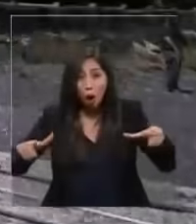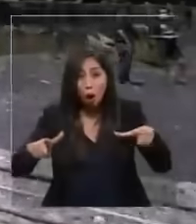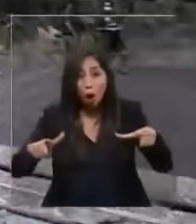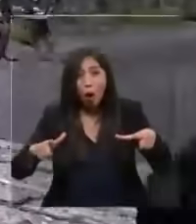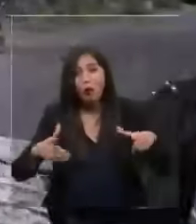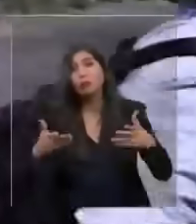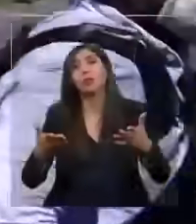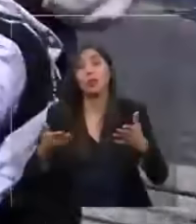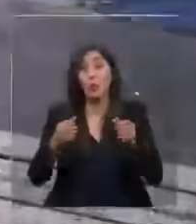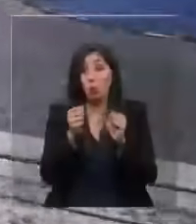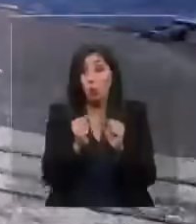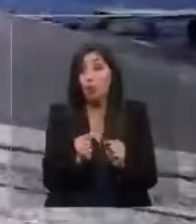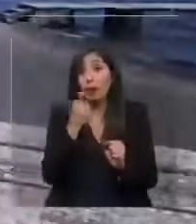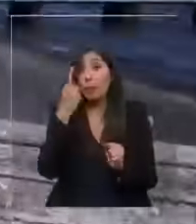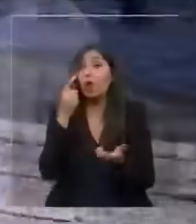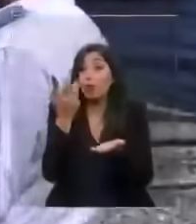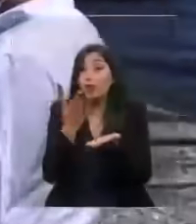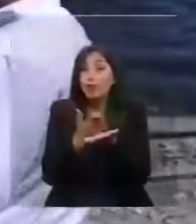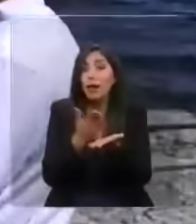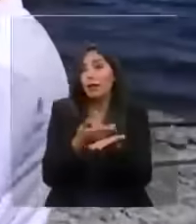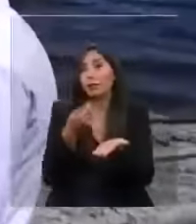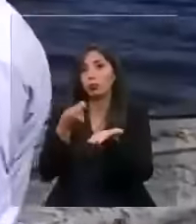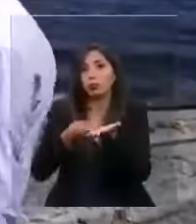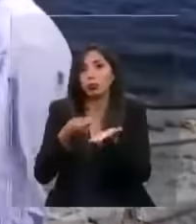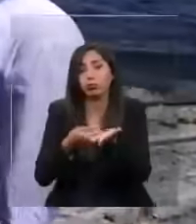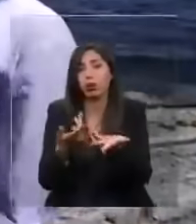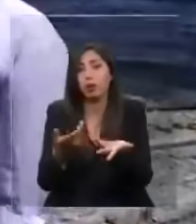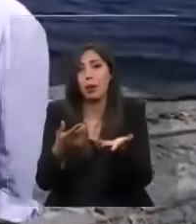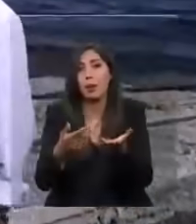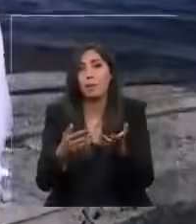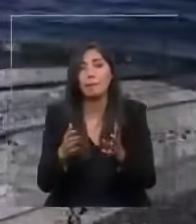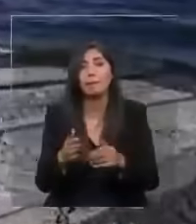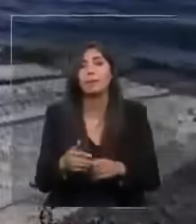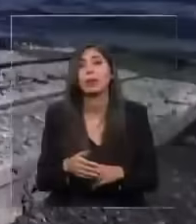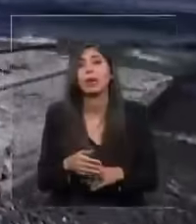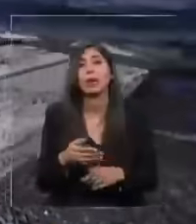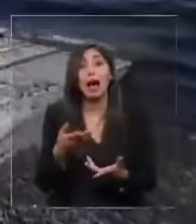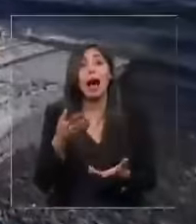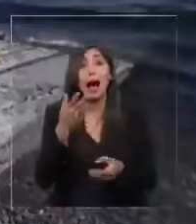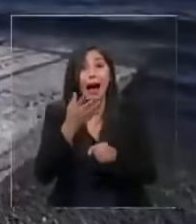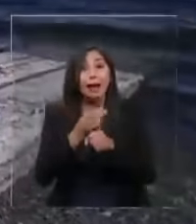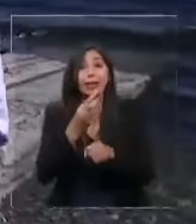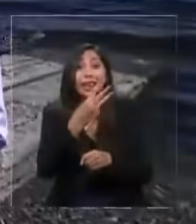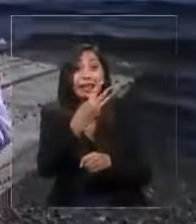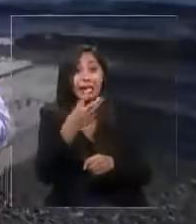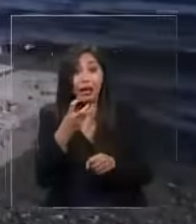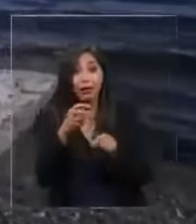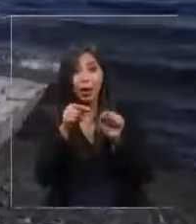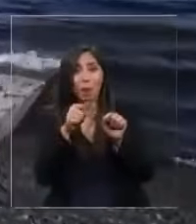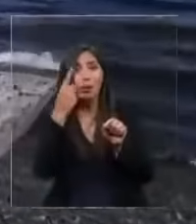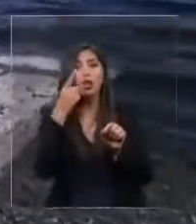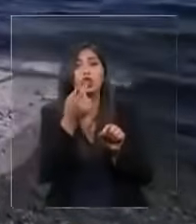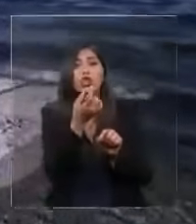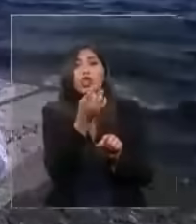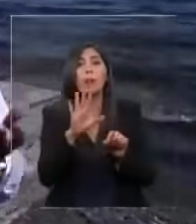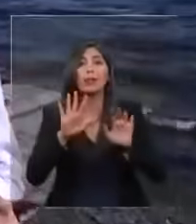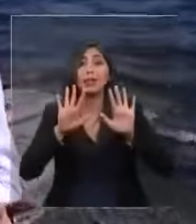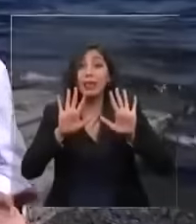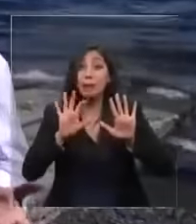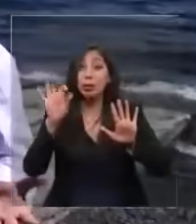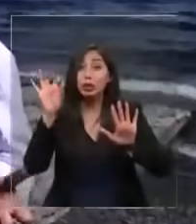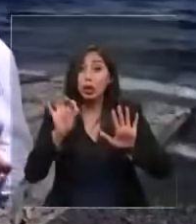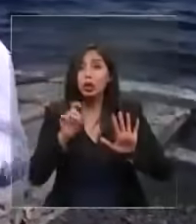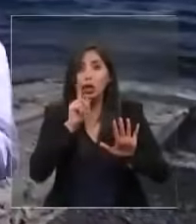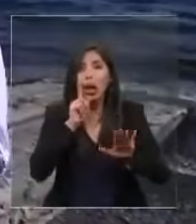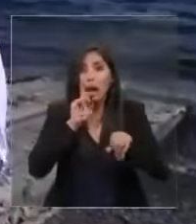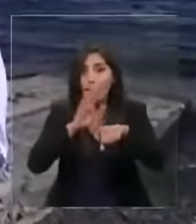poder tenerlo tienes que tener una concesión marítima. La Armada nos ha informado que hay 300 de estas, pero que solo como el 10% está regularizada. Es decir, o tiene